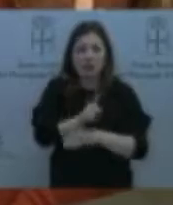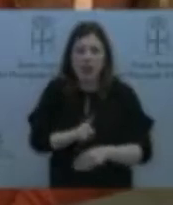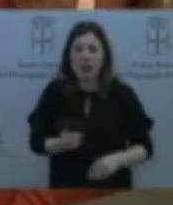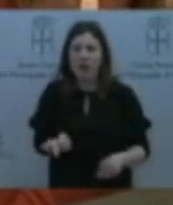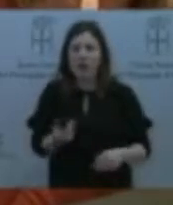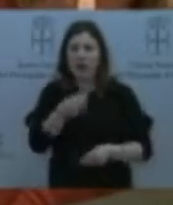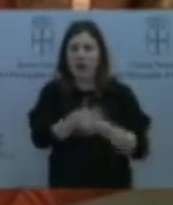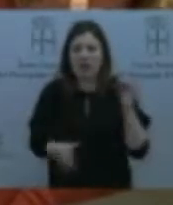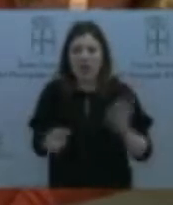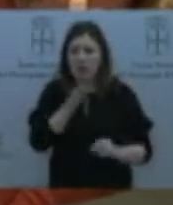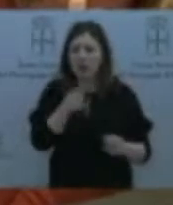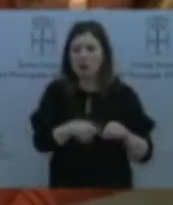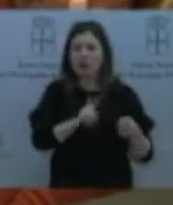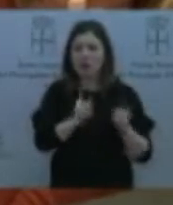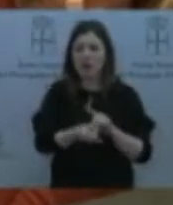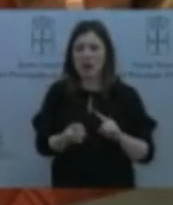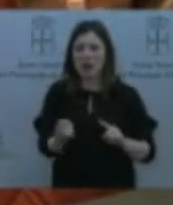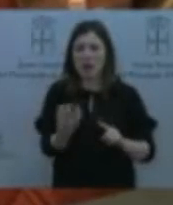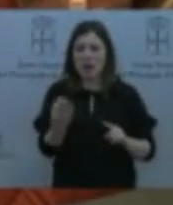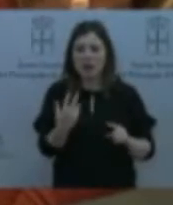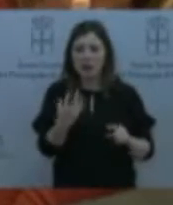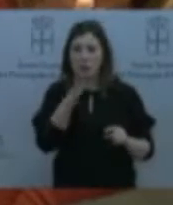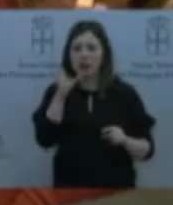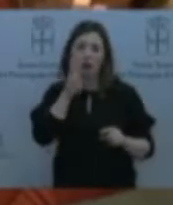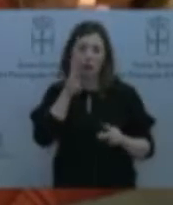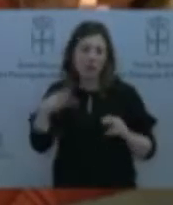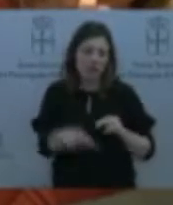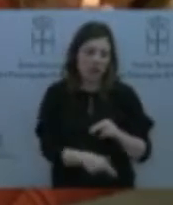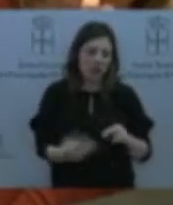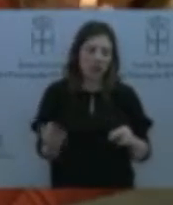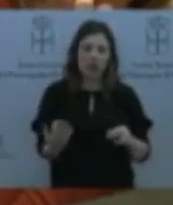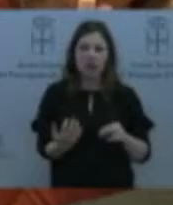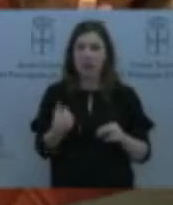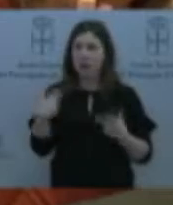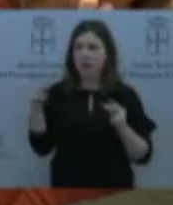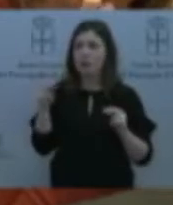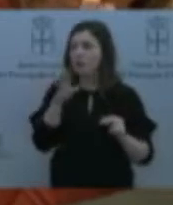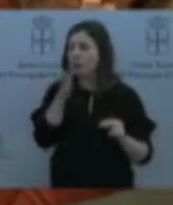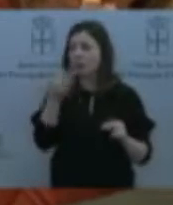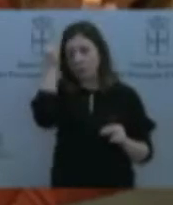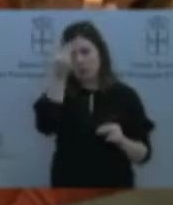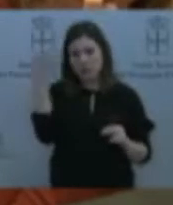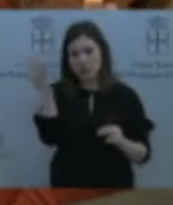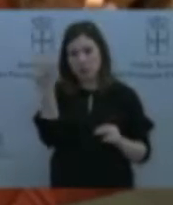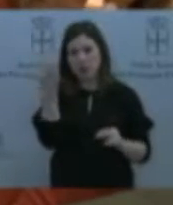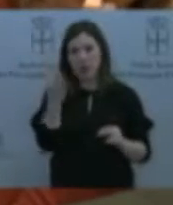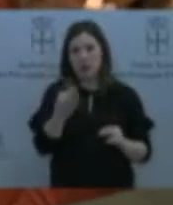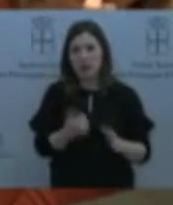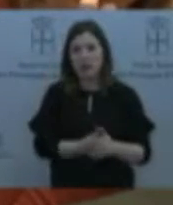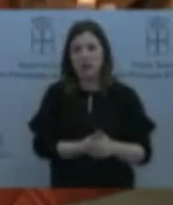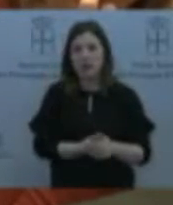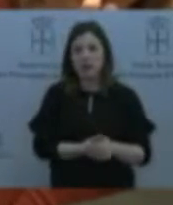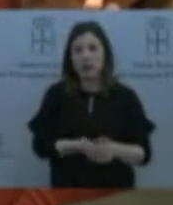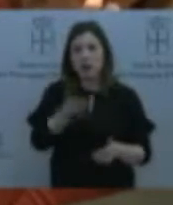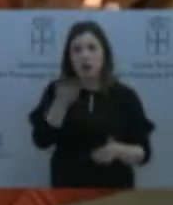frenar la corrupción, termino, de que no se hace nada para eso, porque creemos que la gasolina que hace que partidos de extrema derecha